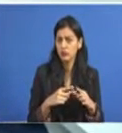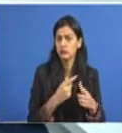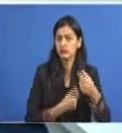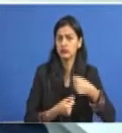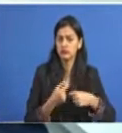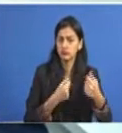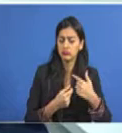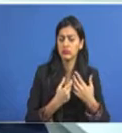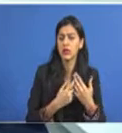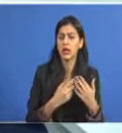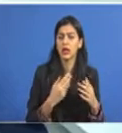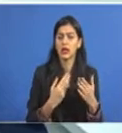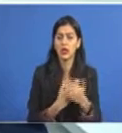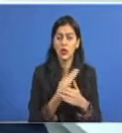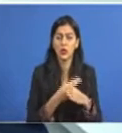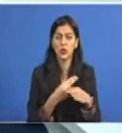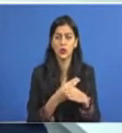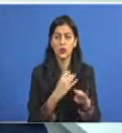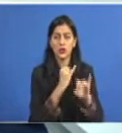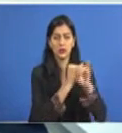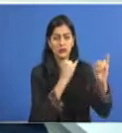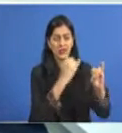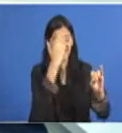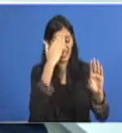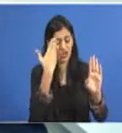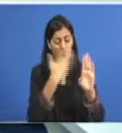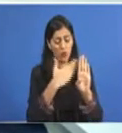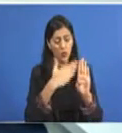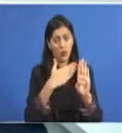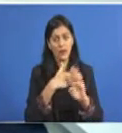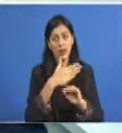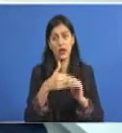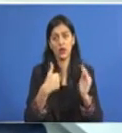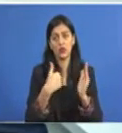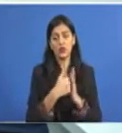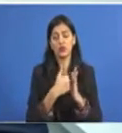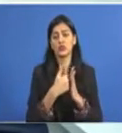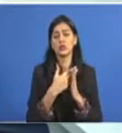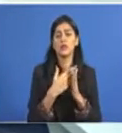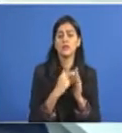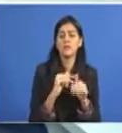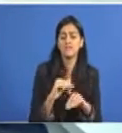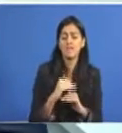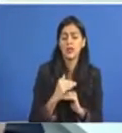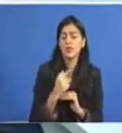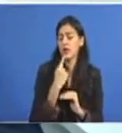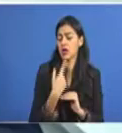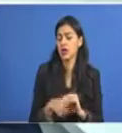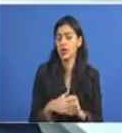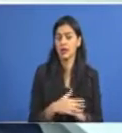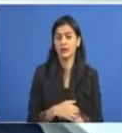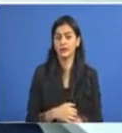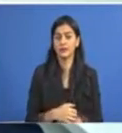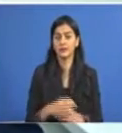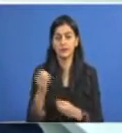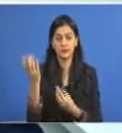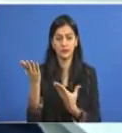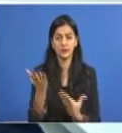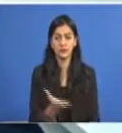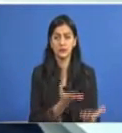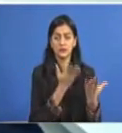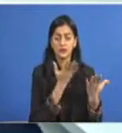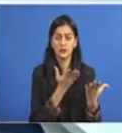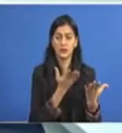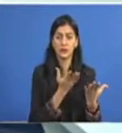del Internet deben conocer y cumplir las garantías mínimas que mencioné anteriormente, publicar en